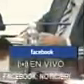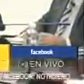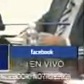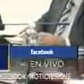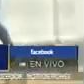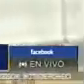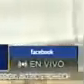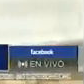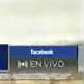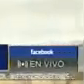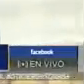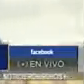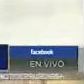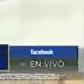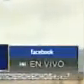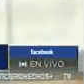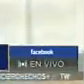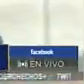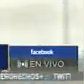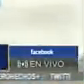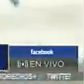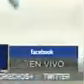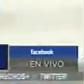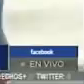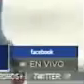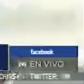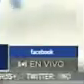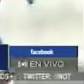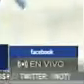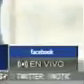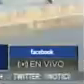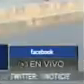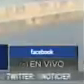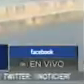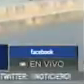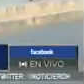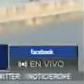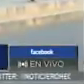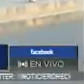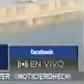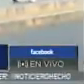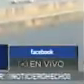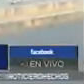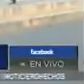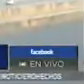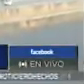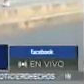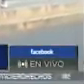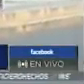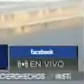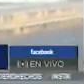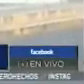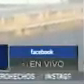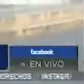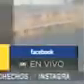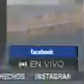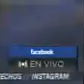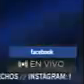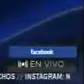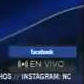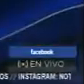Esta semana los diputados también podrían aprobar ampliar el plazo para que los contribuyentes presenten la declaración del impuesto sobre la renta.